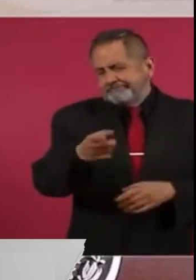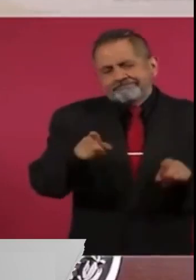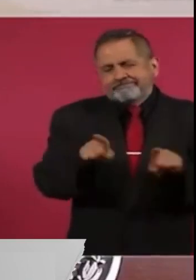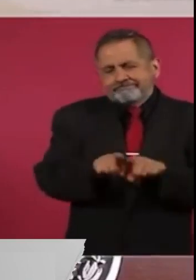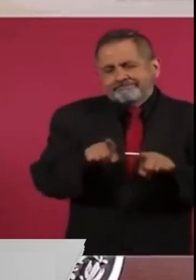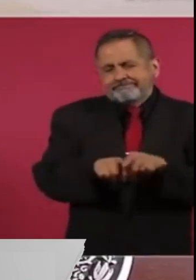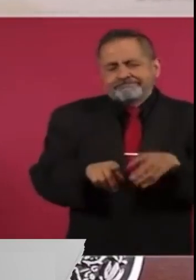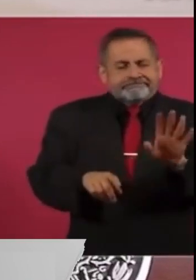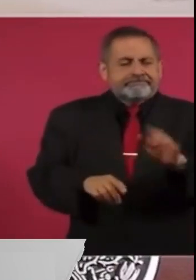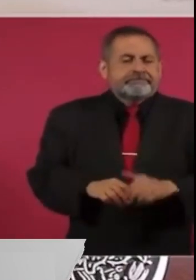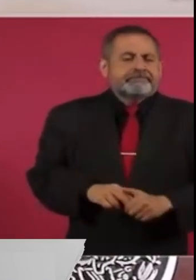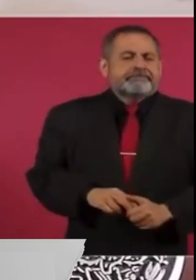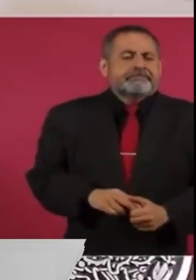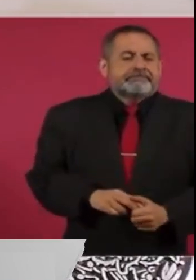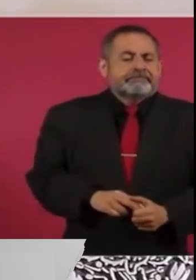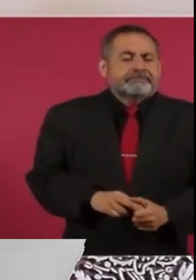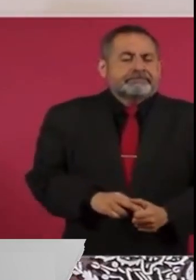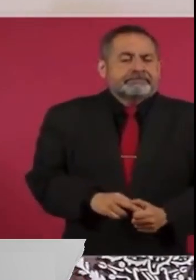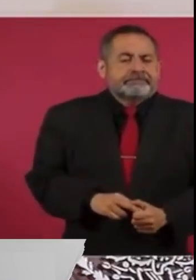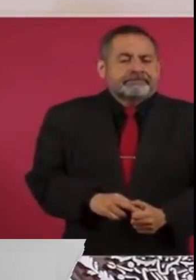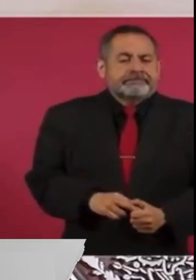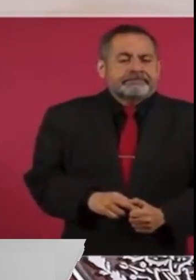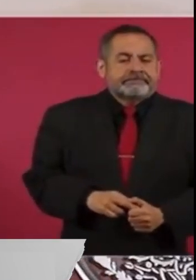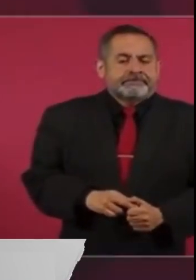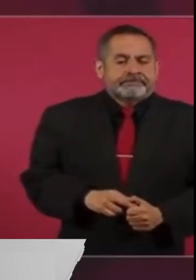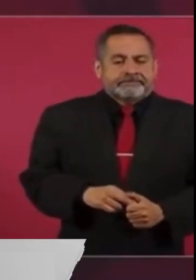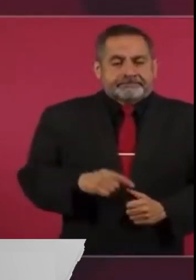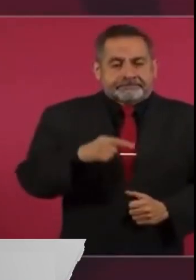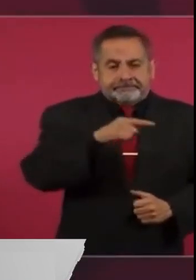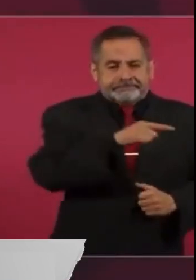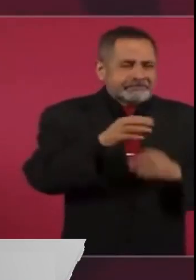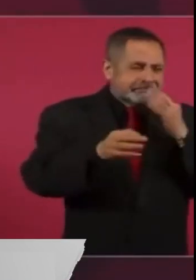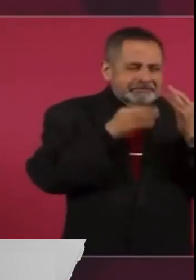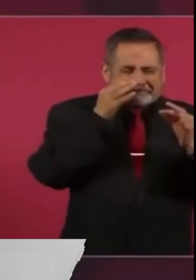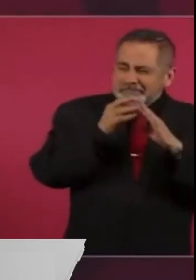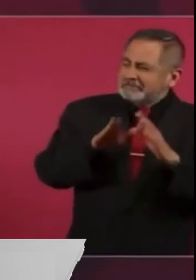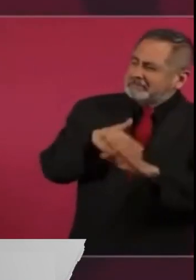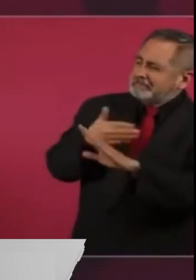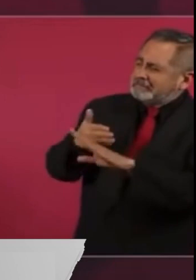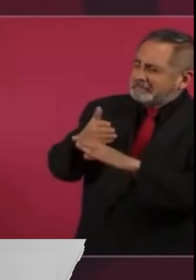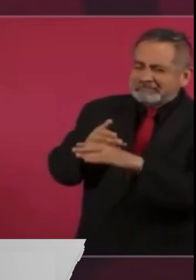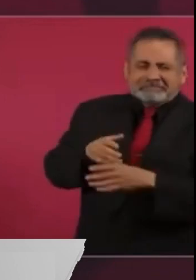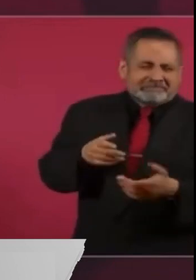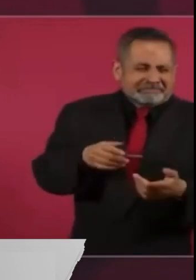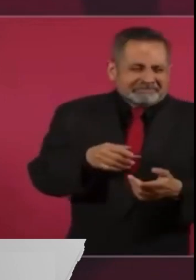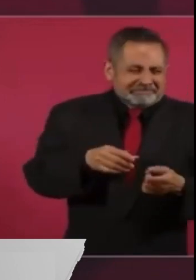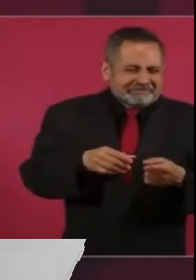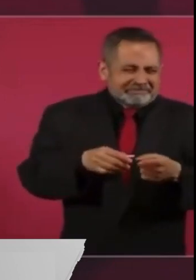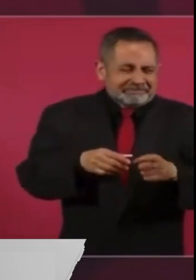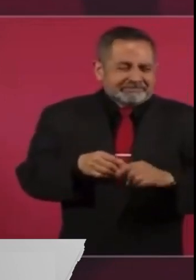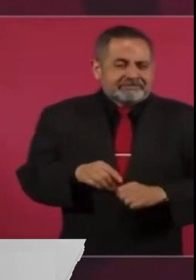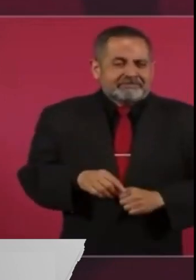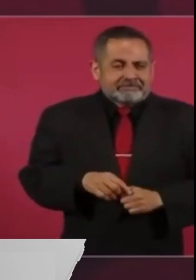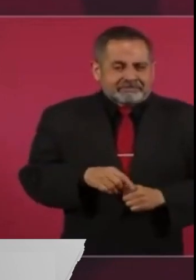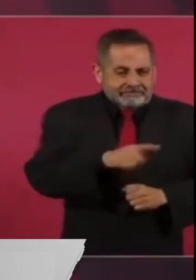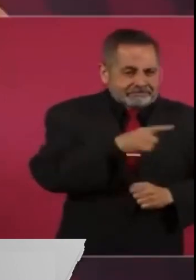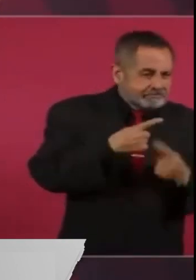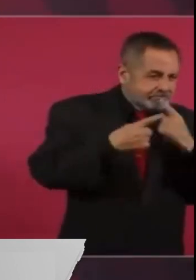Esto fue una campaña como a lo mejor hasta